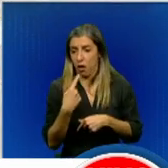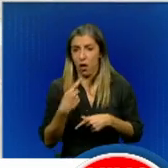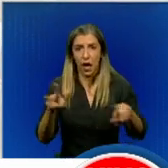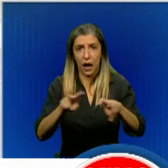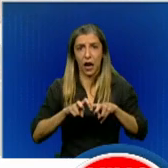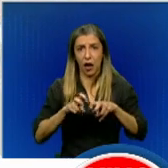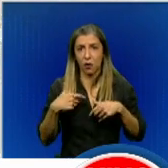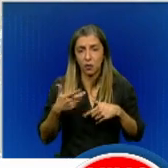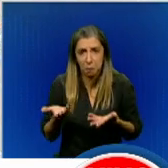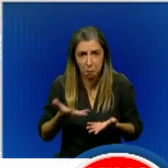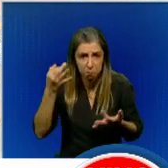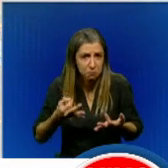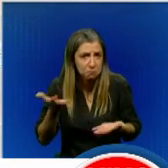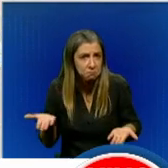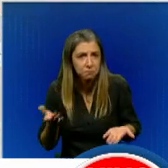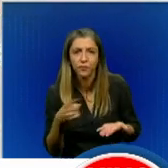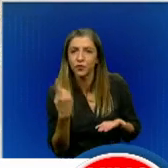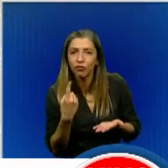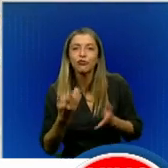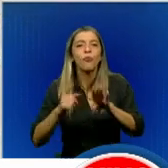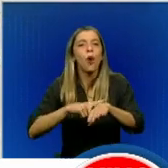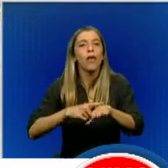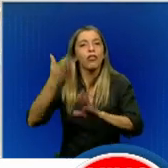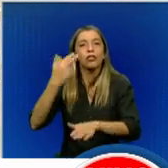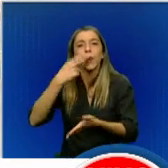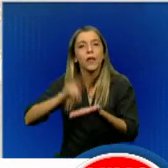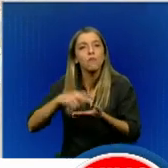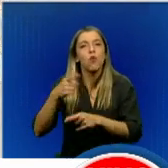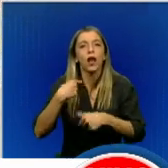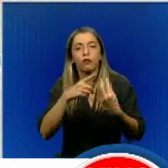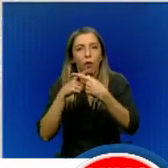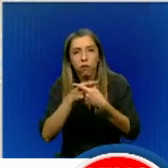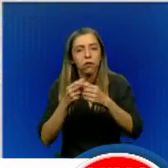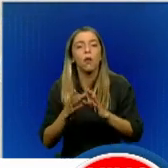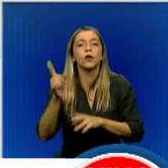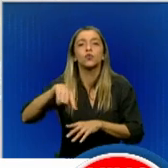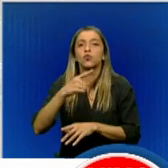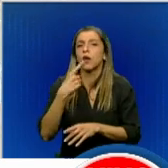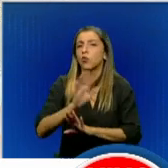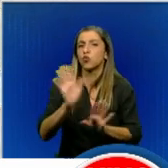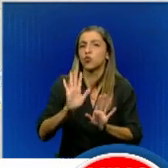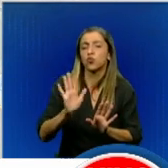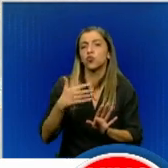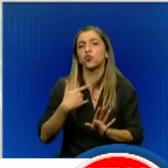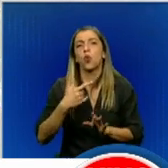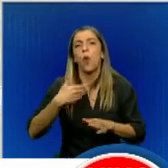cuando discutimos cuarta categoría decían que ocasionamos déficit fiscal